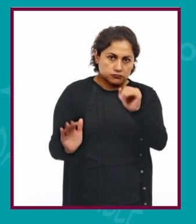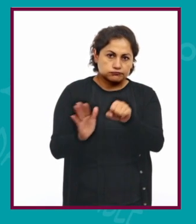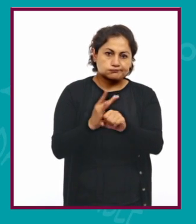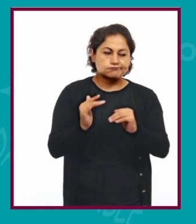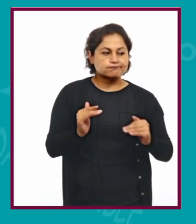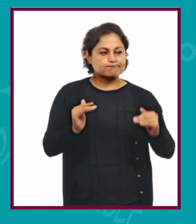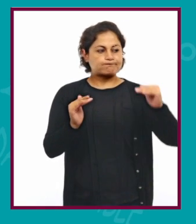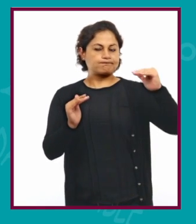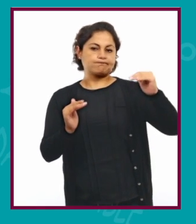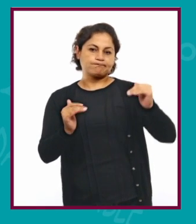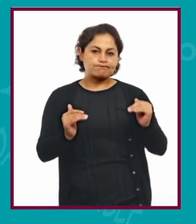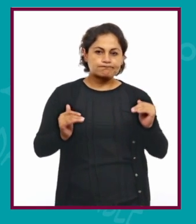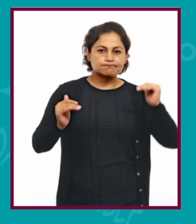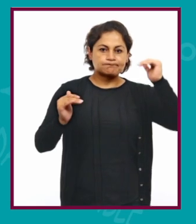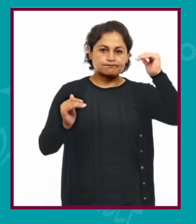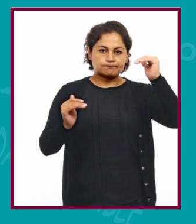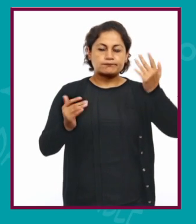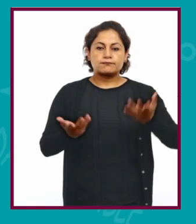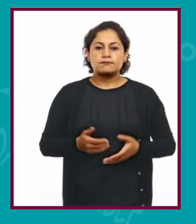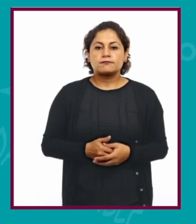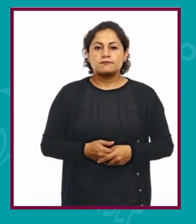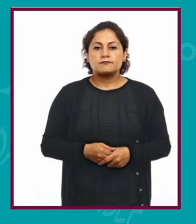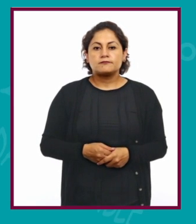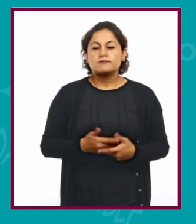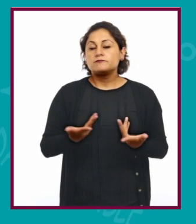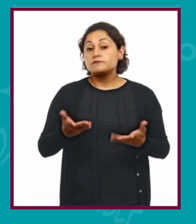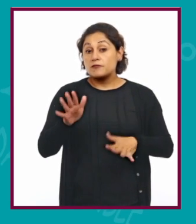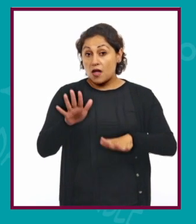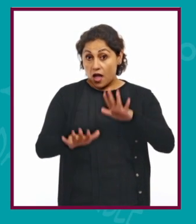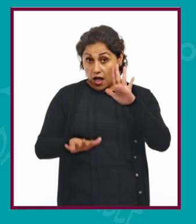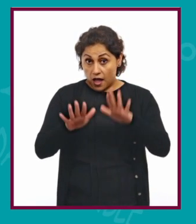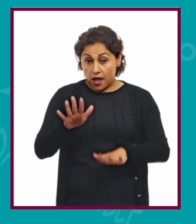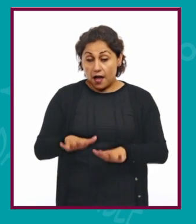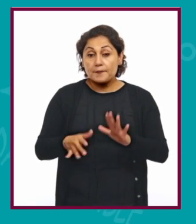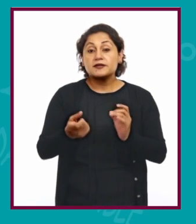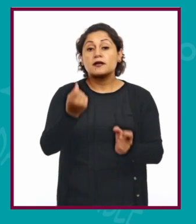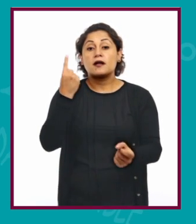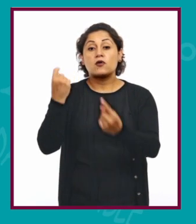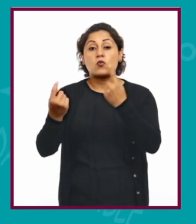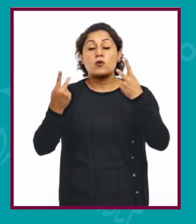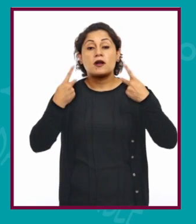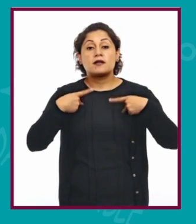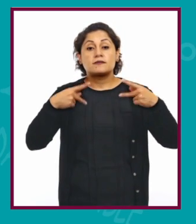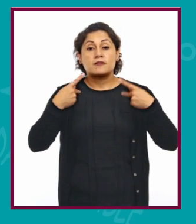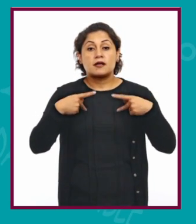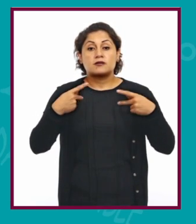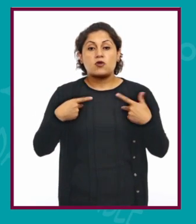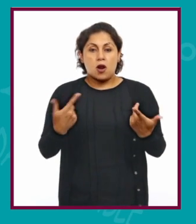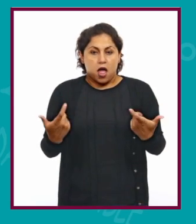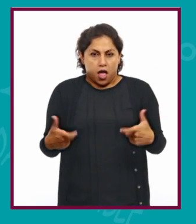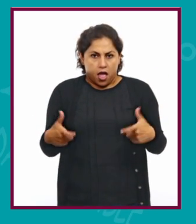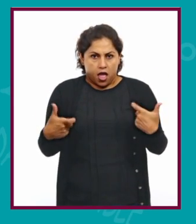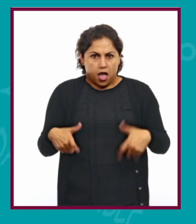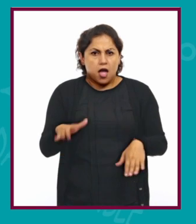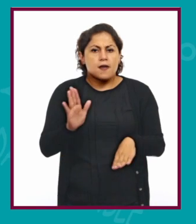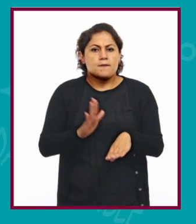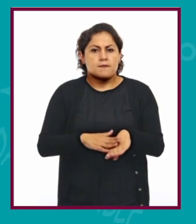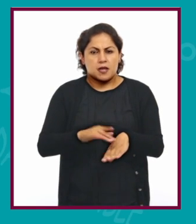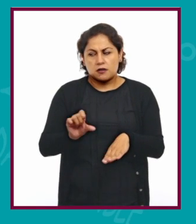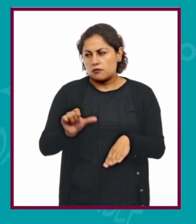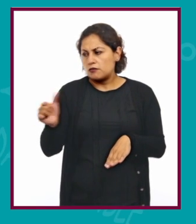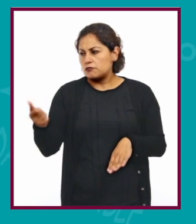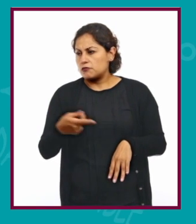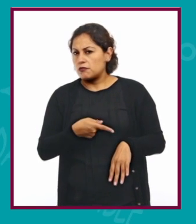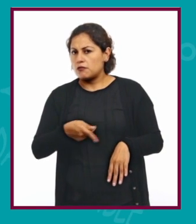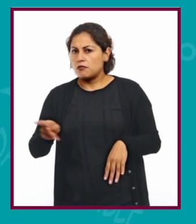por lo mismo de que se creen populares o superiores. Hay veces en las que una persona con mayor recursos que otras